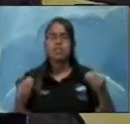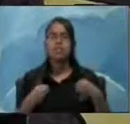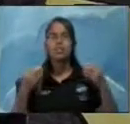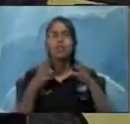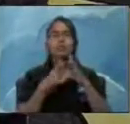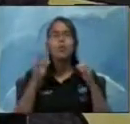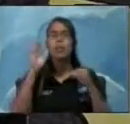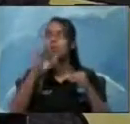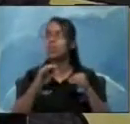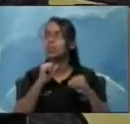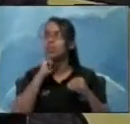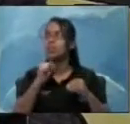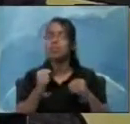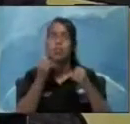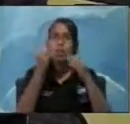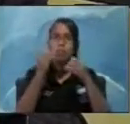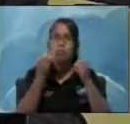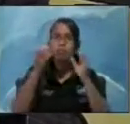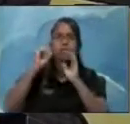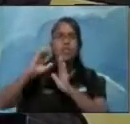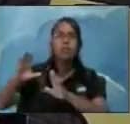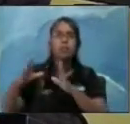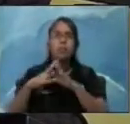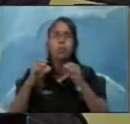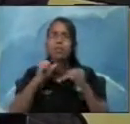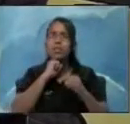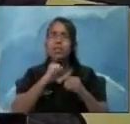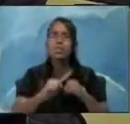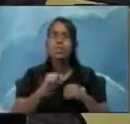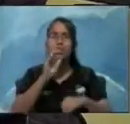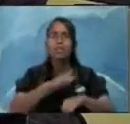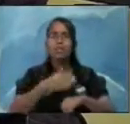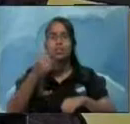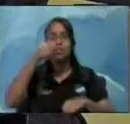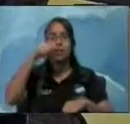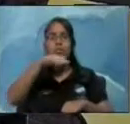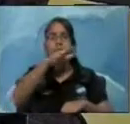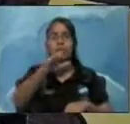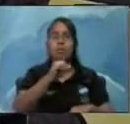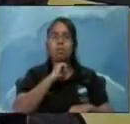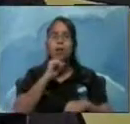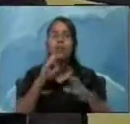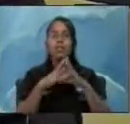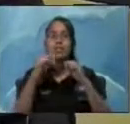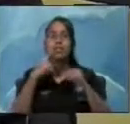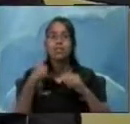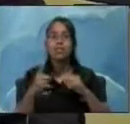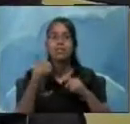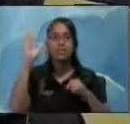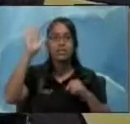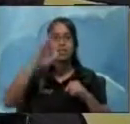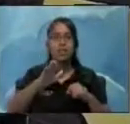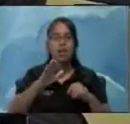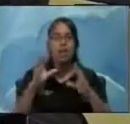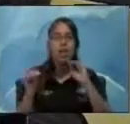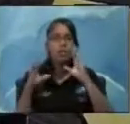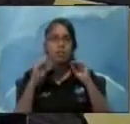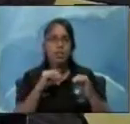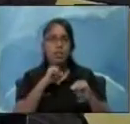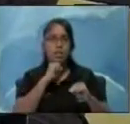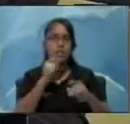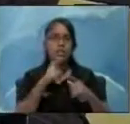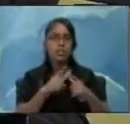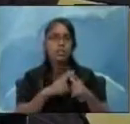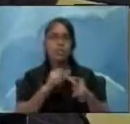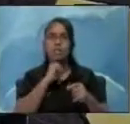sobre todo eran muy despreciados porque ellos El pueblo era como como ellos se la daban de Independiente Entonces